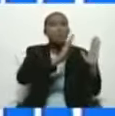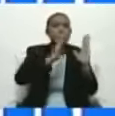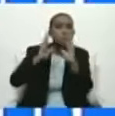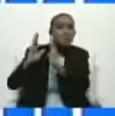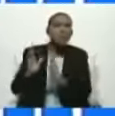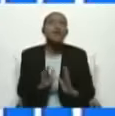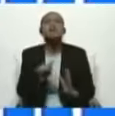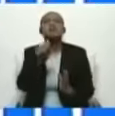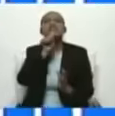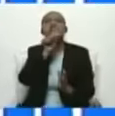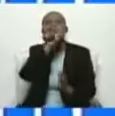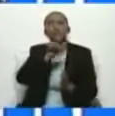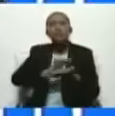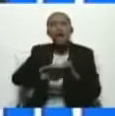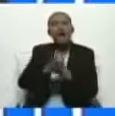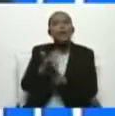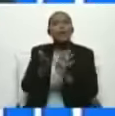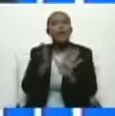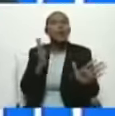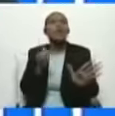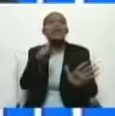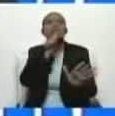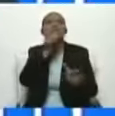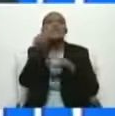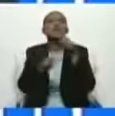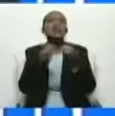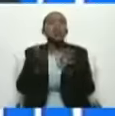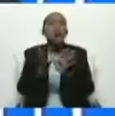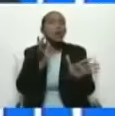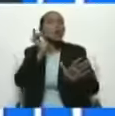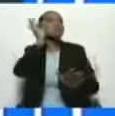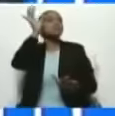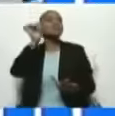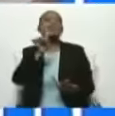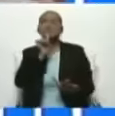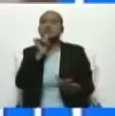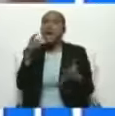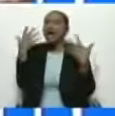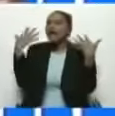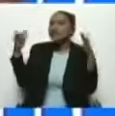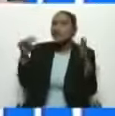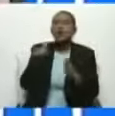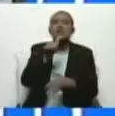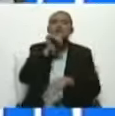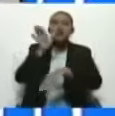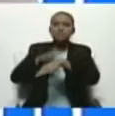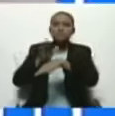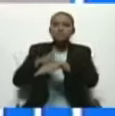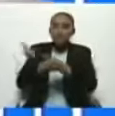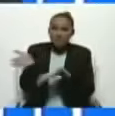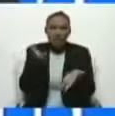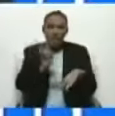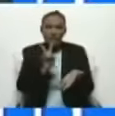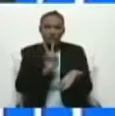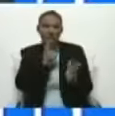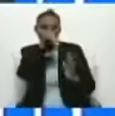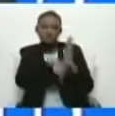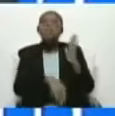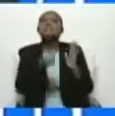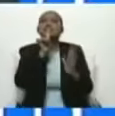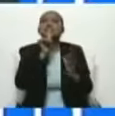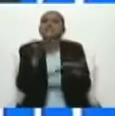las colas? ¿Y quién las agudizó? ¿Quién las celebró? ¿Quién las pidió? Y